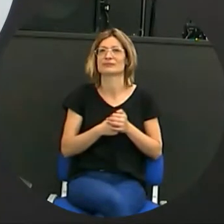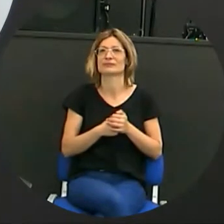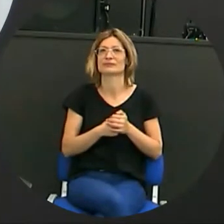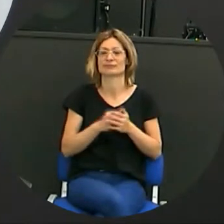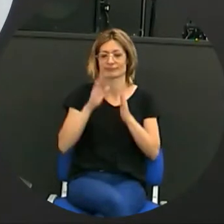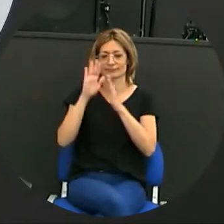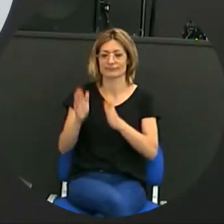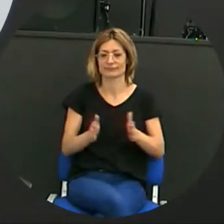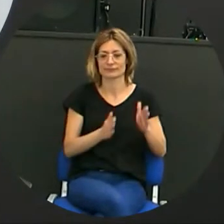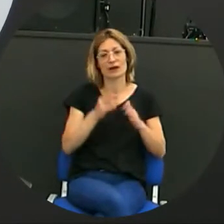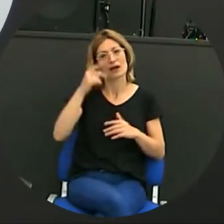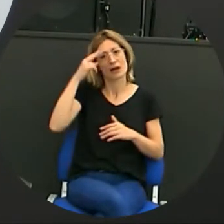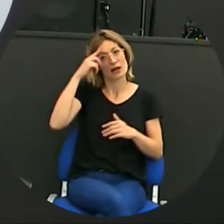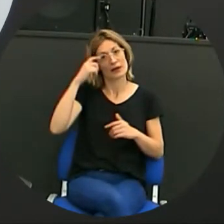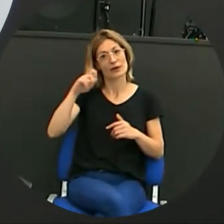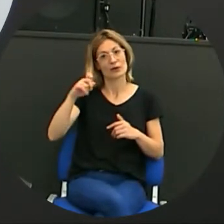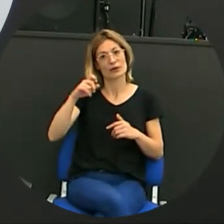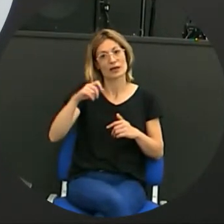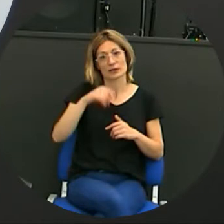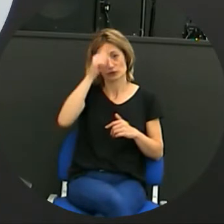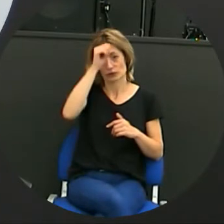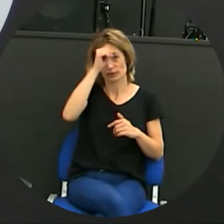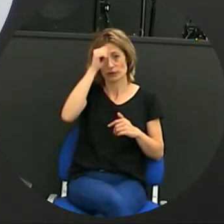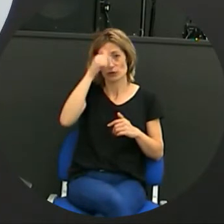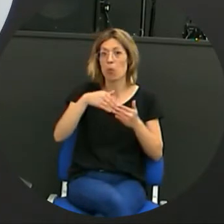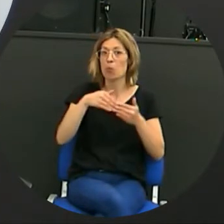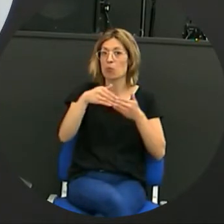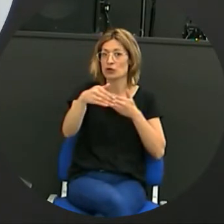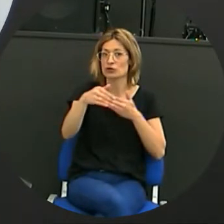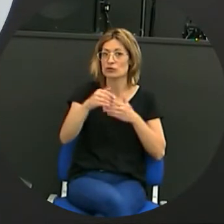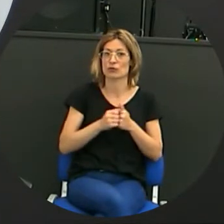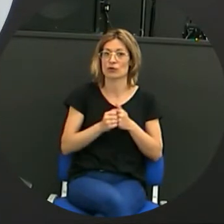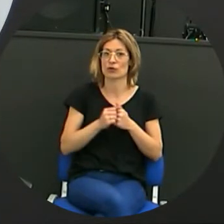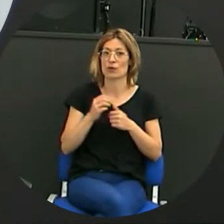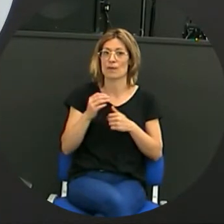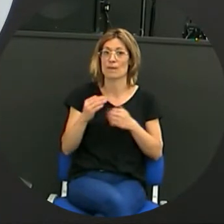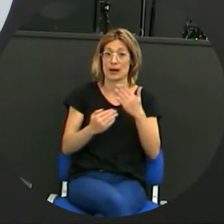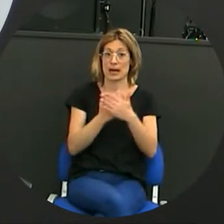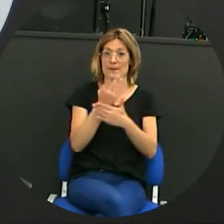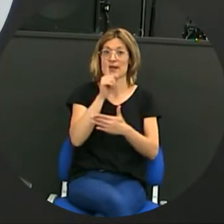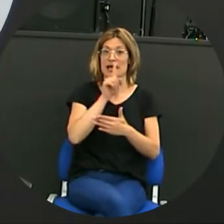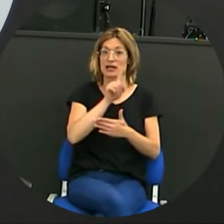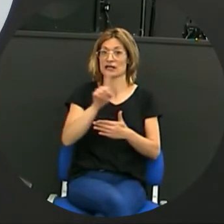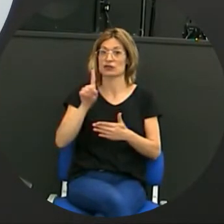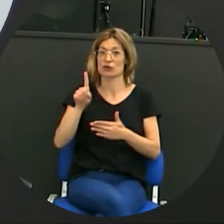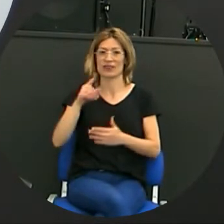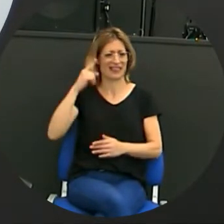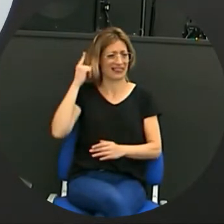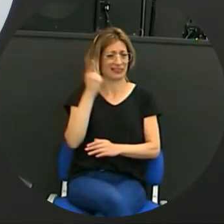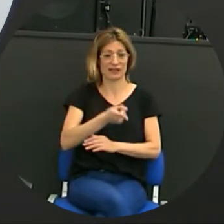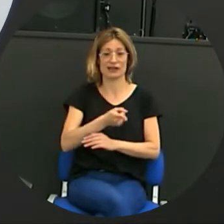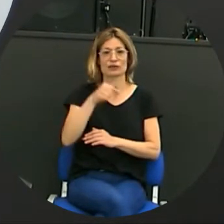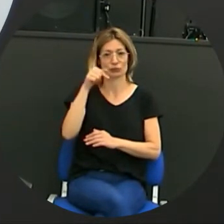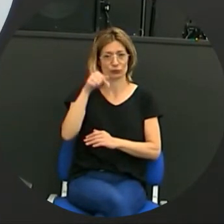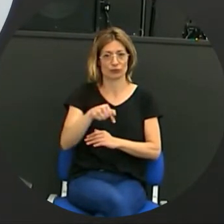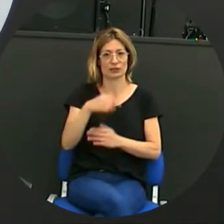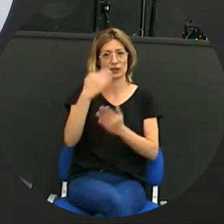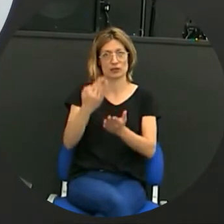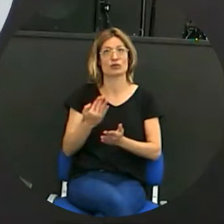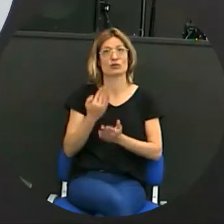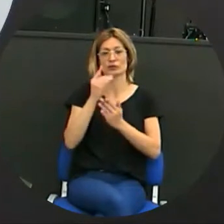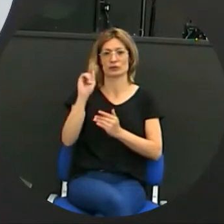próximo domingo, también a las 11, estaremos ya en vivo y en directo. Pero recordar